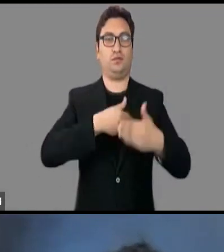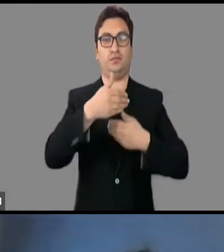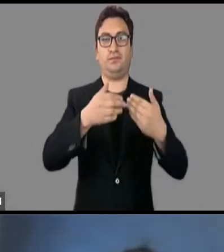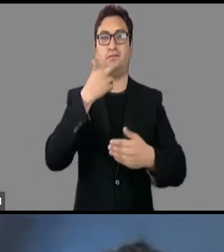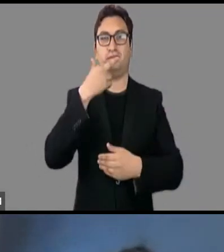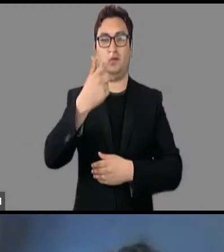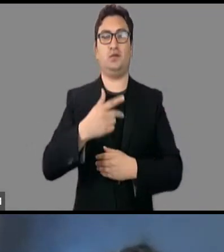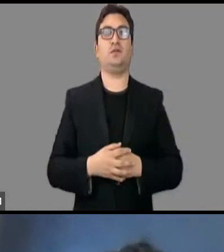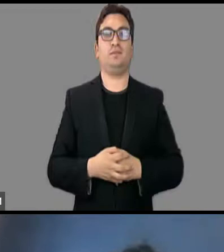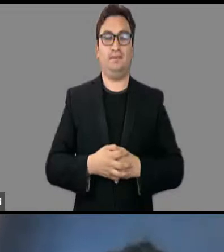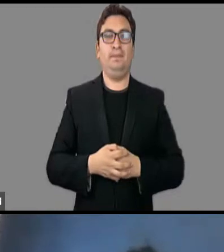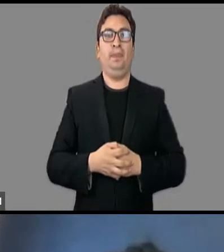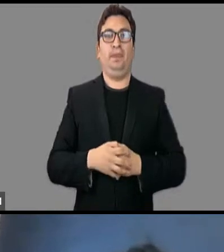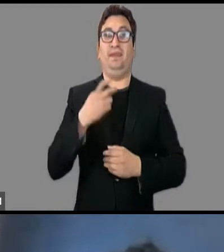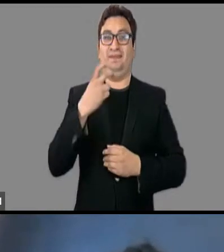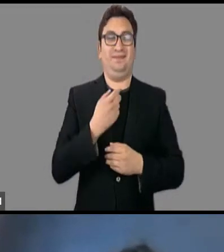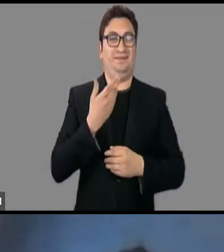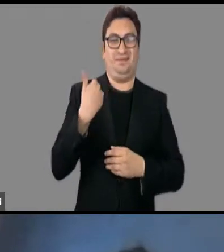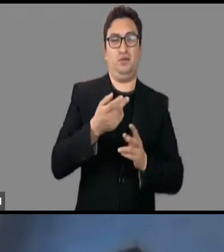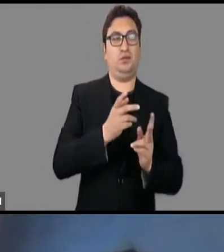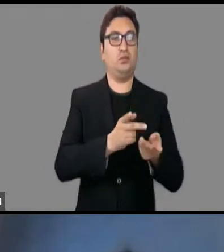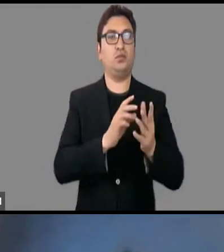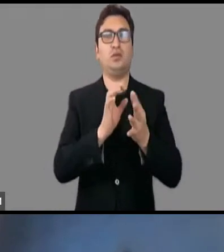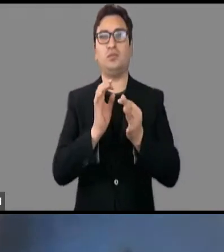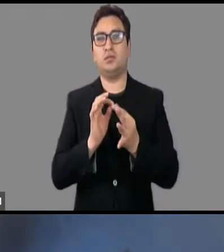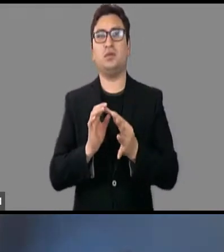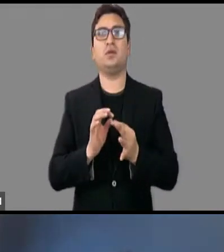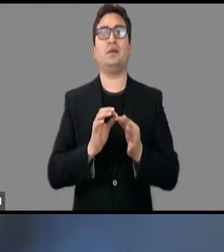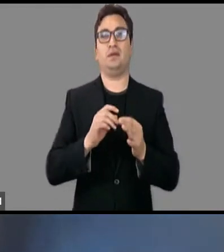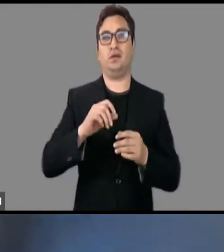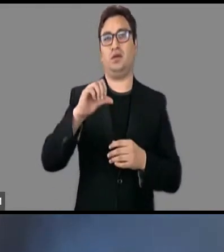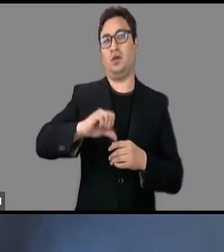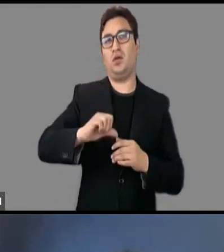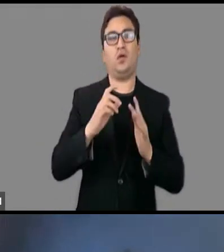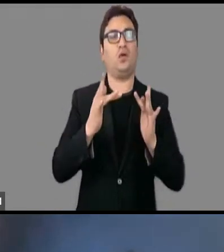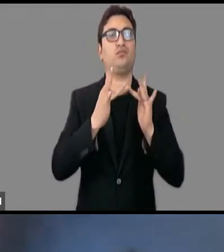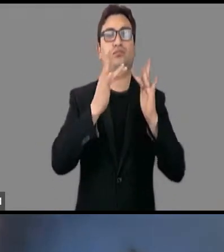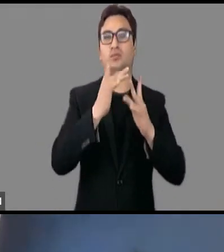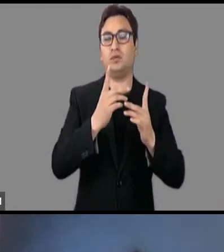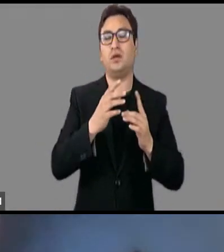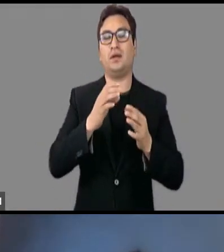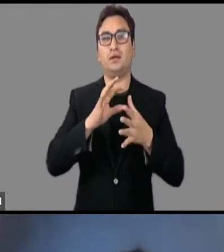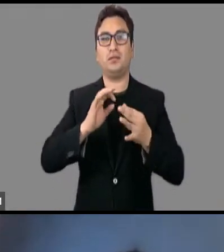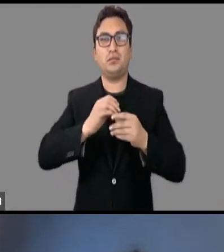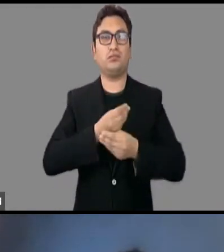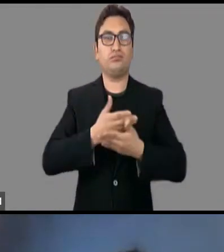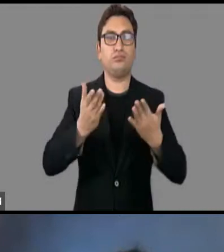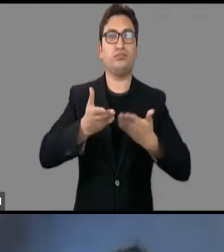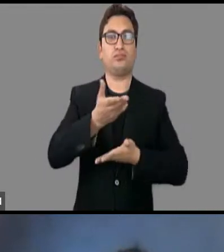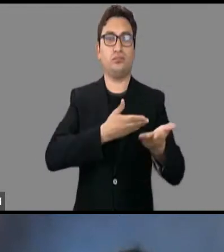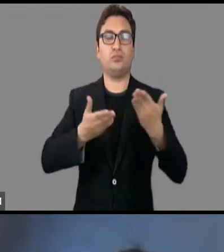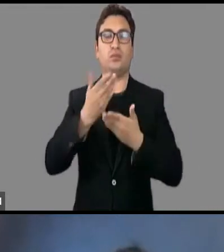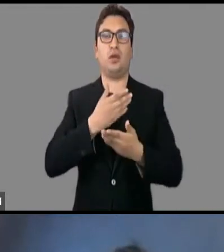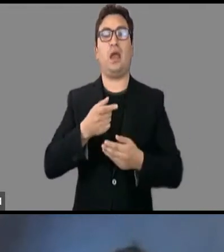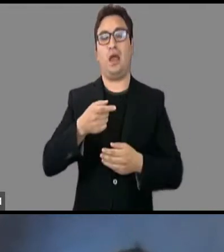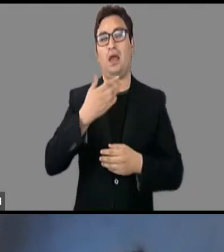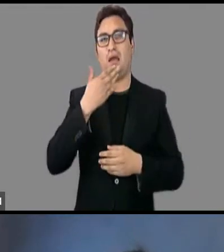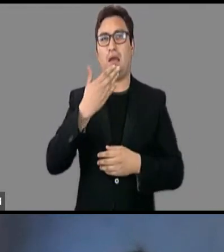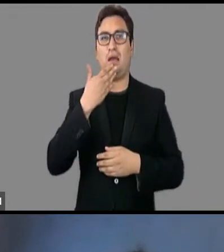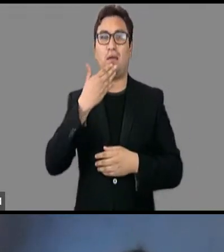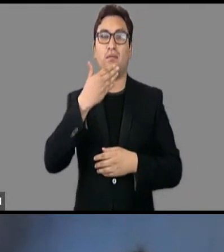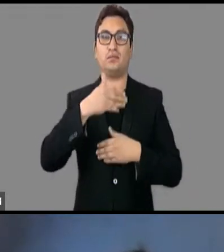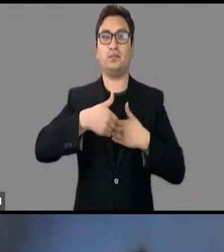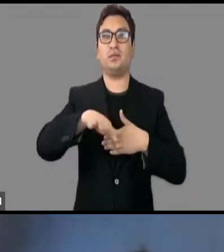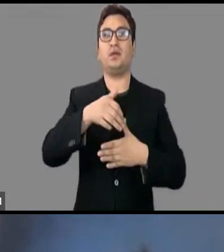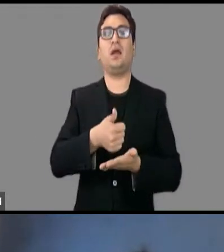de pláticas que llevamos como estos encuentros digitales y físicos cuando se lleven a cabo, nos ayuda cada día a